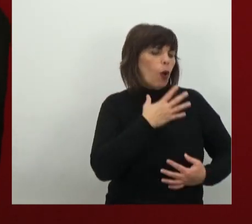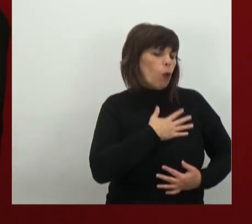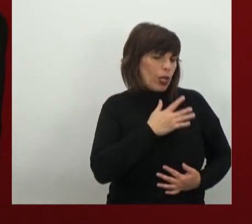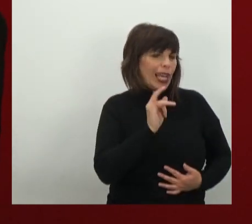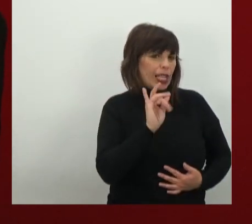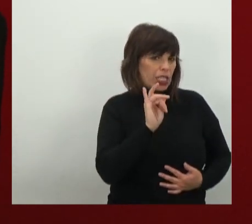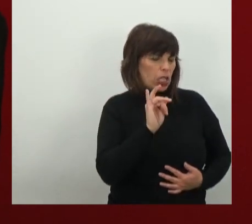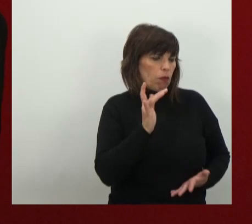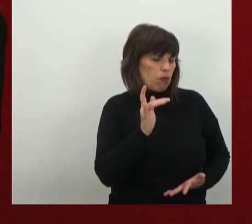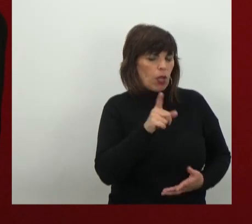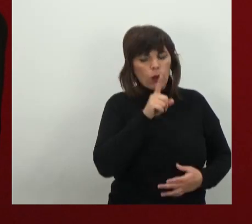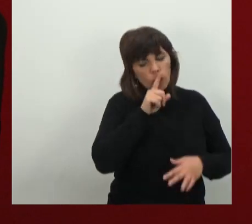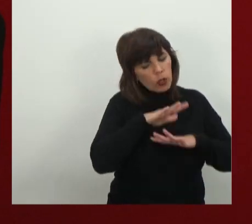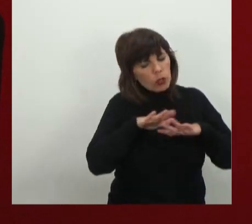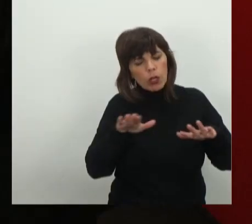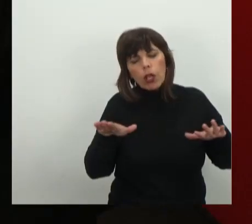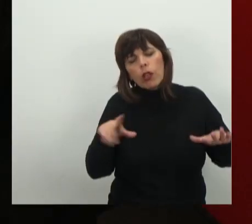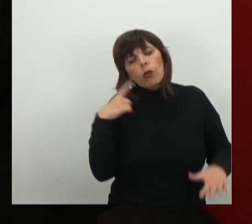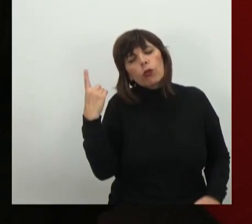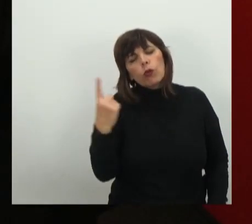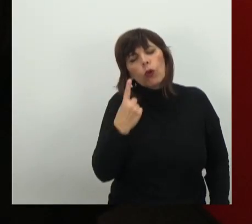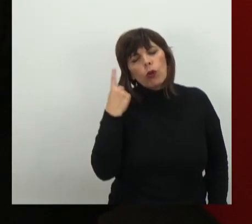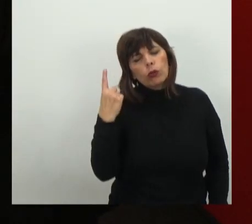en el silencio. Todos lo necesitamos.